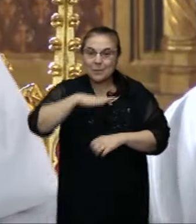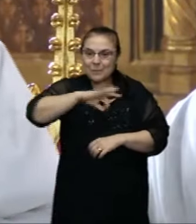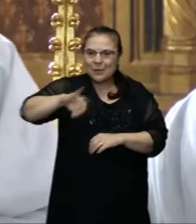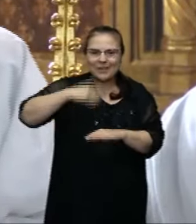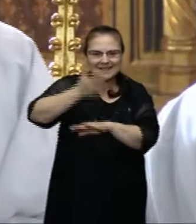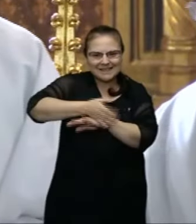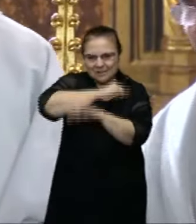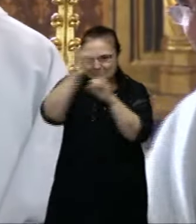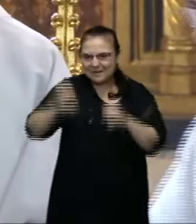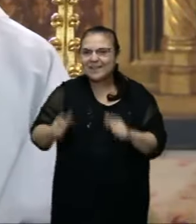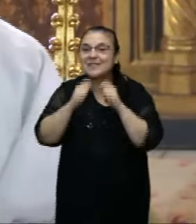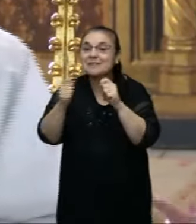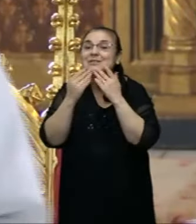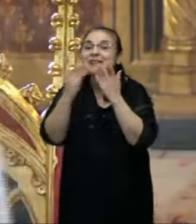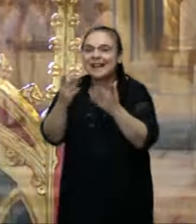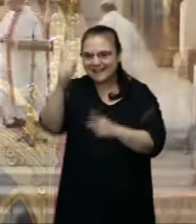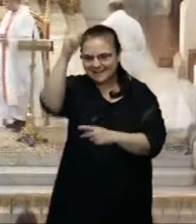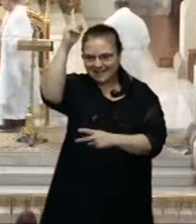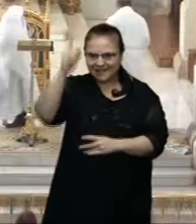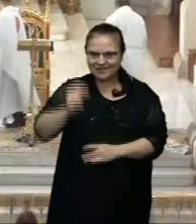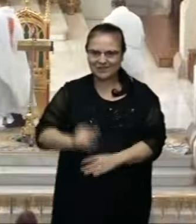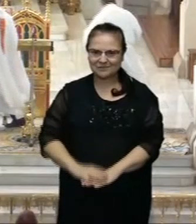Podéis ir en paz. Demos gracias a Dios.